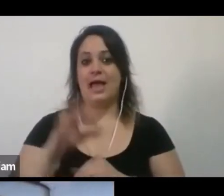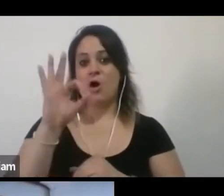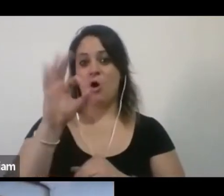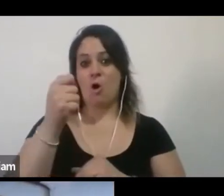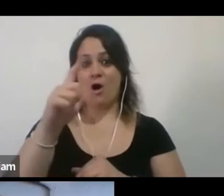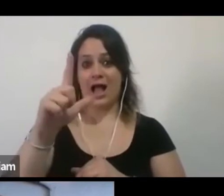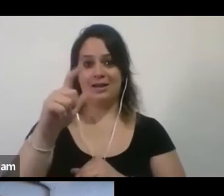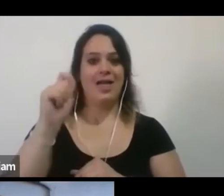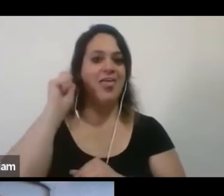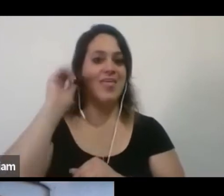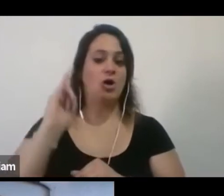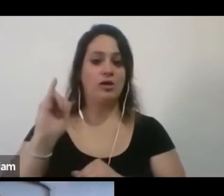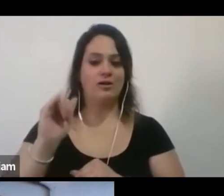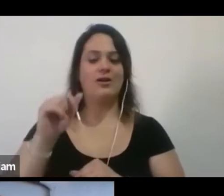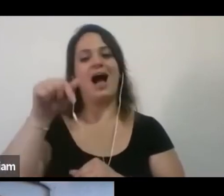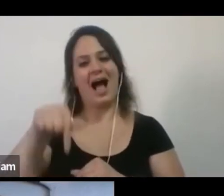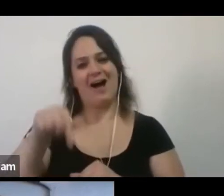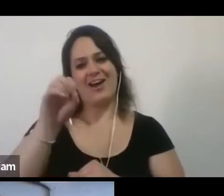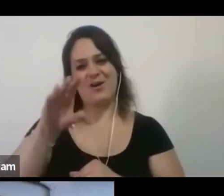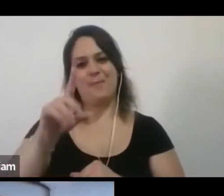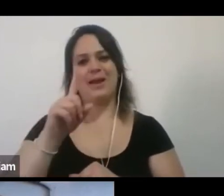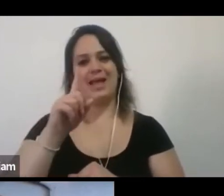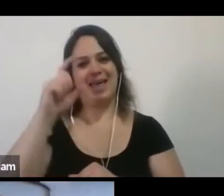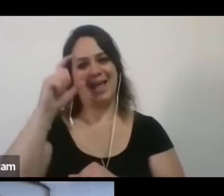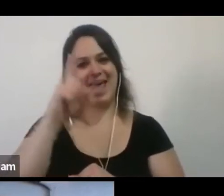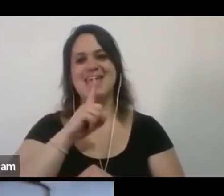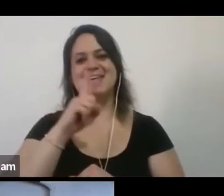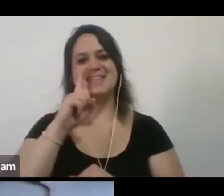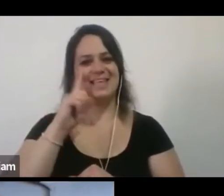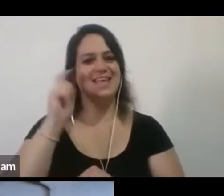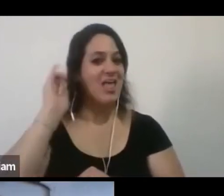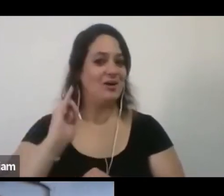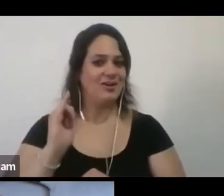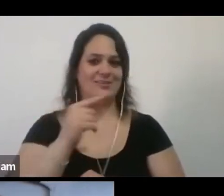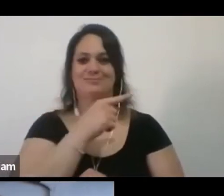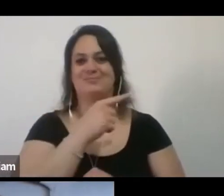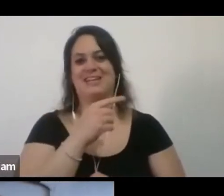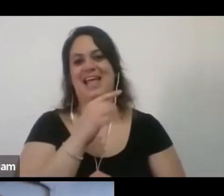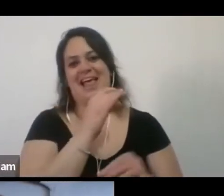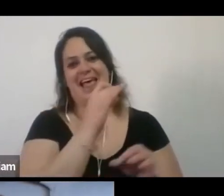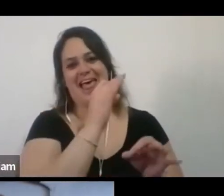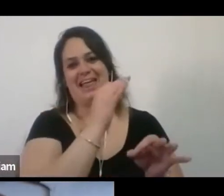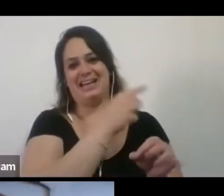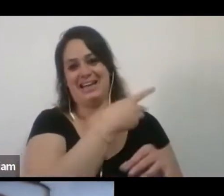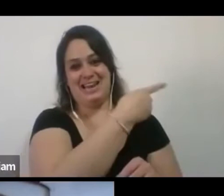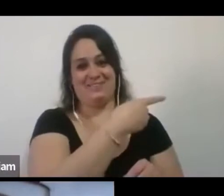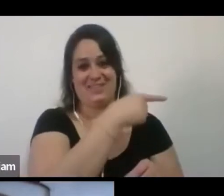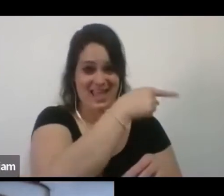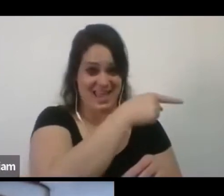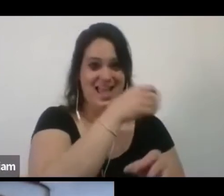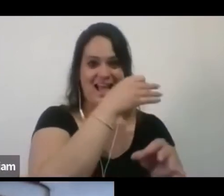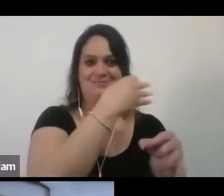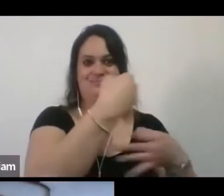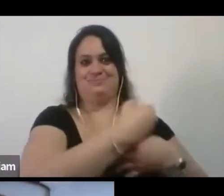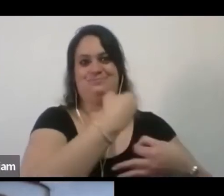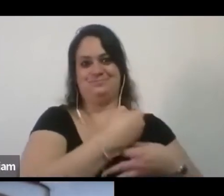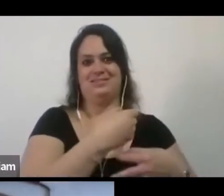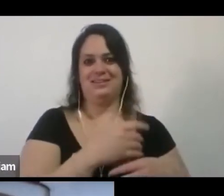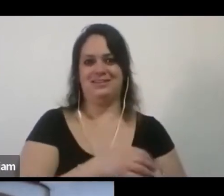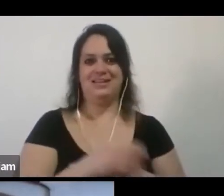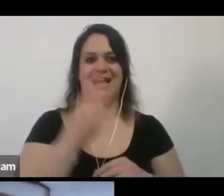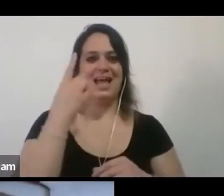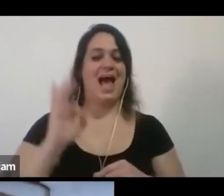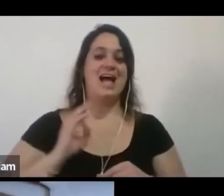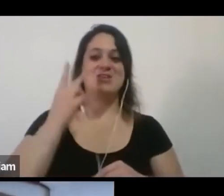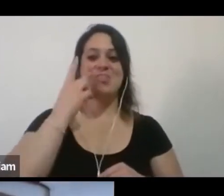Cruz, Eti ahora de Godoy Cruz, y bueno, tuve una gran maestra ahí, Daniela y Mariela, que desde ahí las conozco, del año